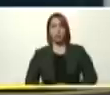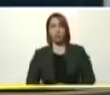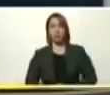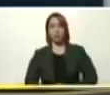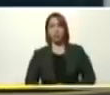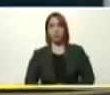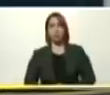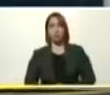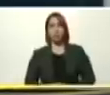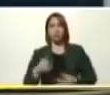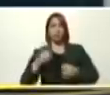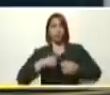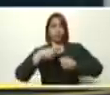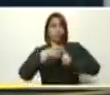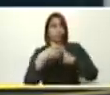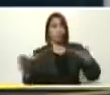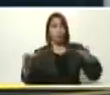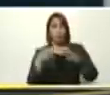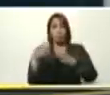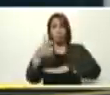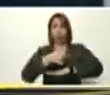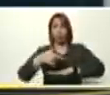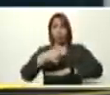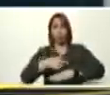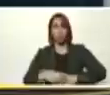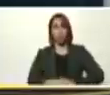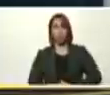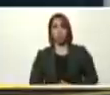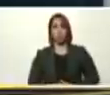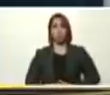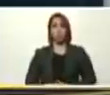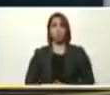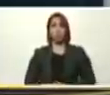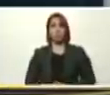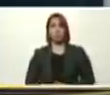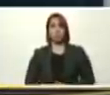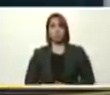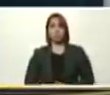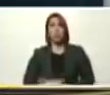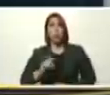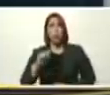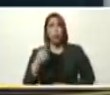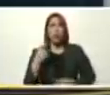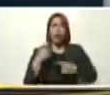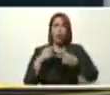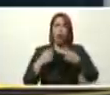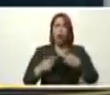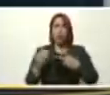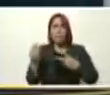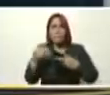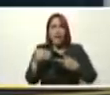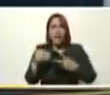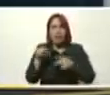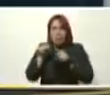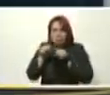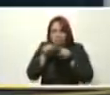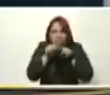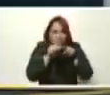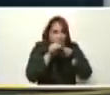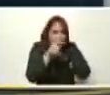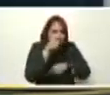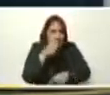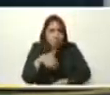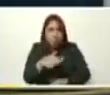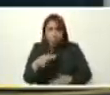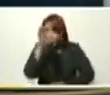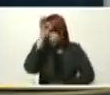la conformación de los equipos de gobierno. Y una de las cosas que más critica el pueblo, no